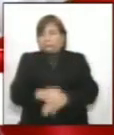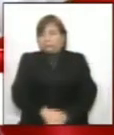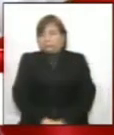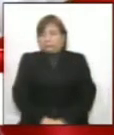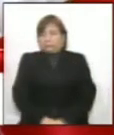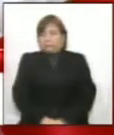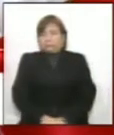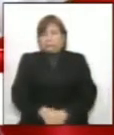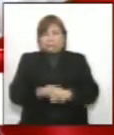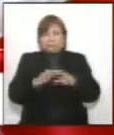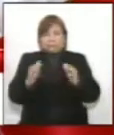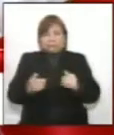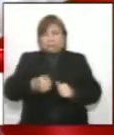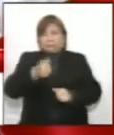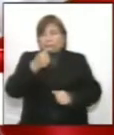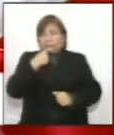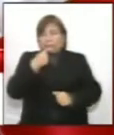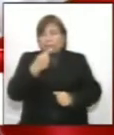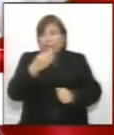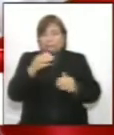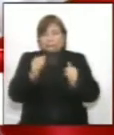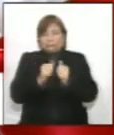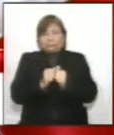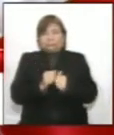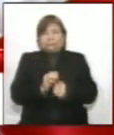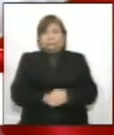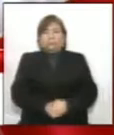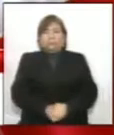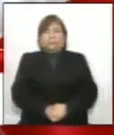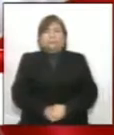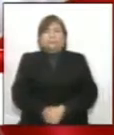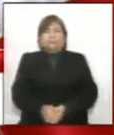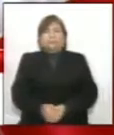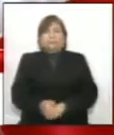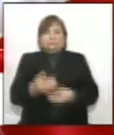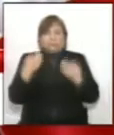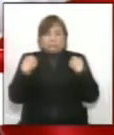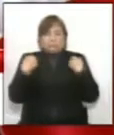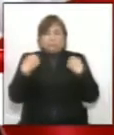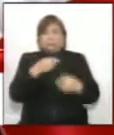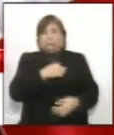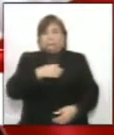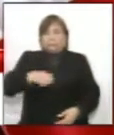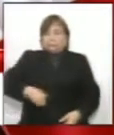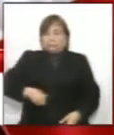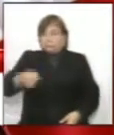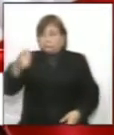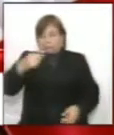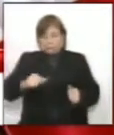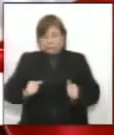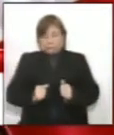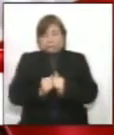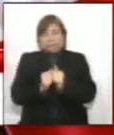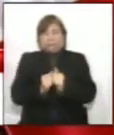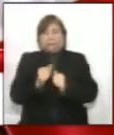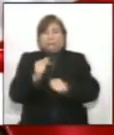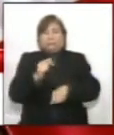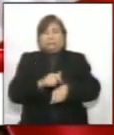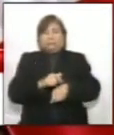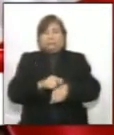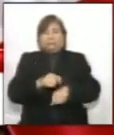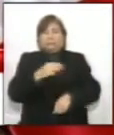en la mesa directiva, conjuntamente con la mesa directiva, en la oficina de la presidencia. Él vino acompañado en aquella oportunidad con